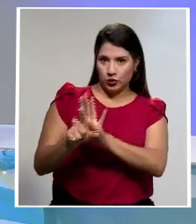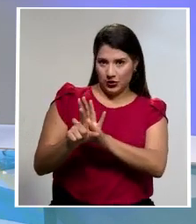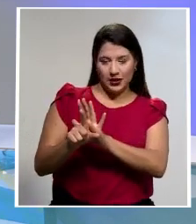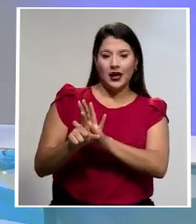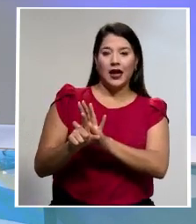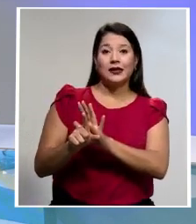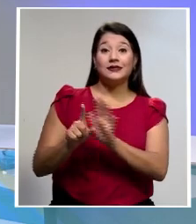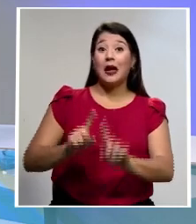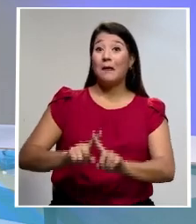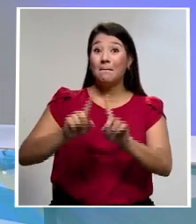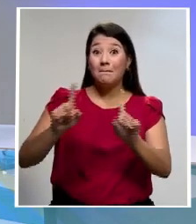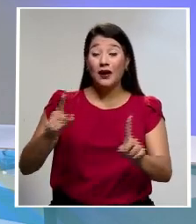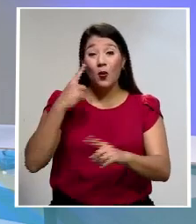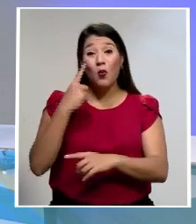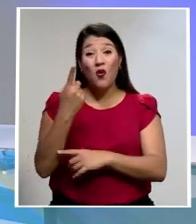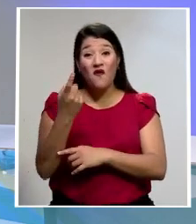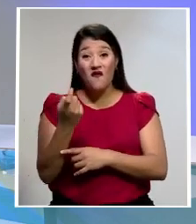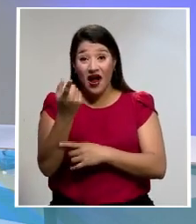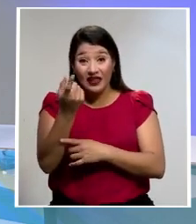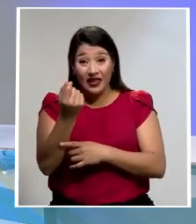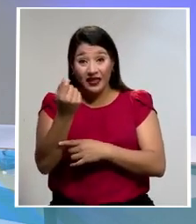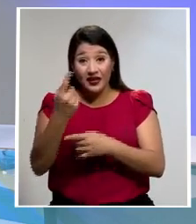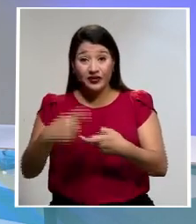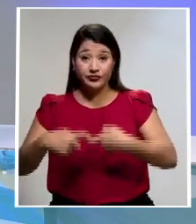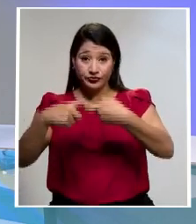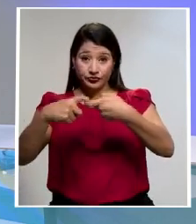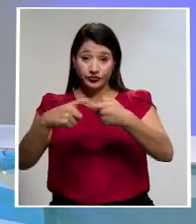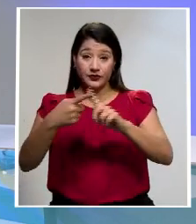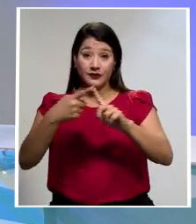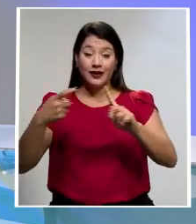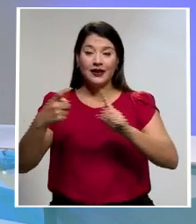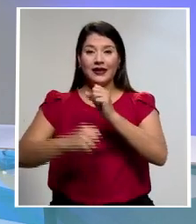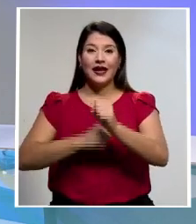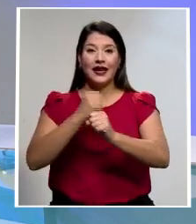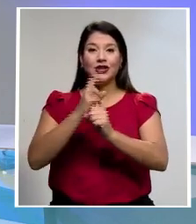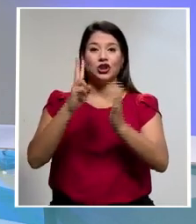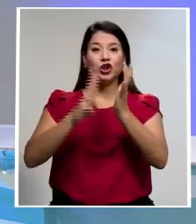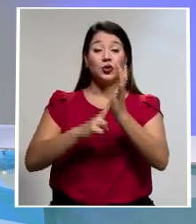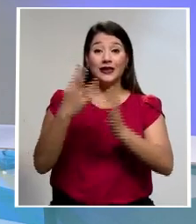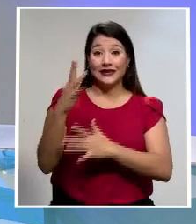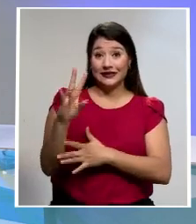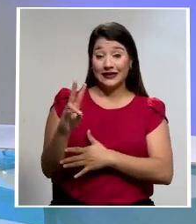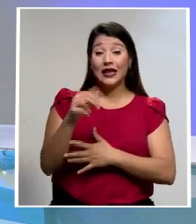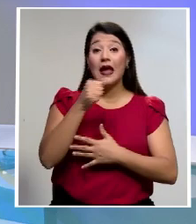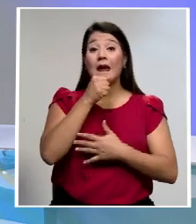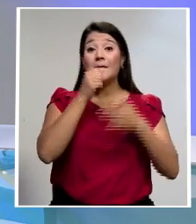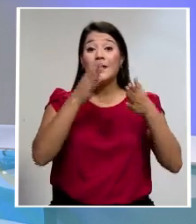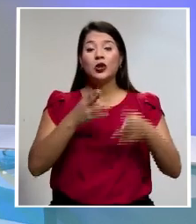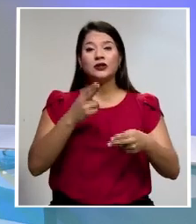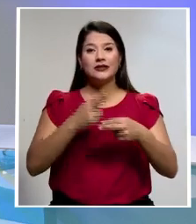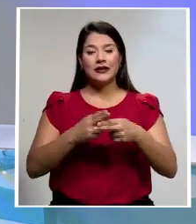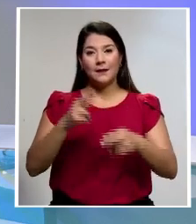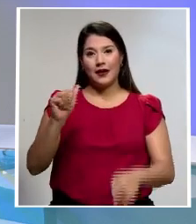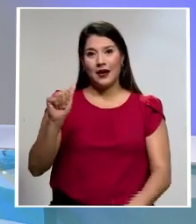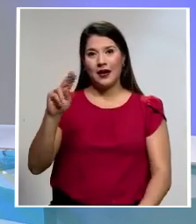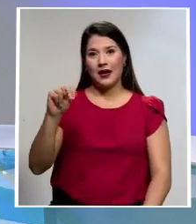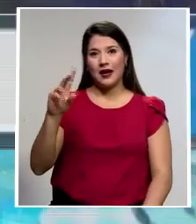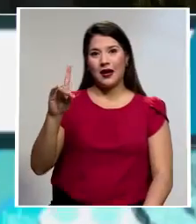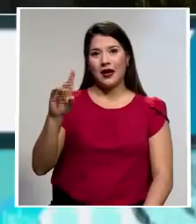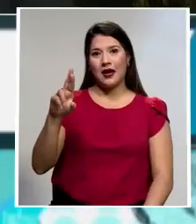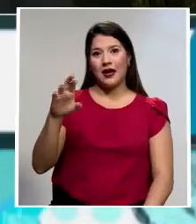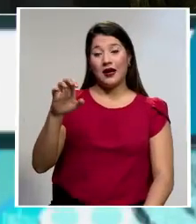se encuentra paralizada desde 2017. El periodista Andrés Ortiz nos